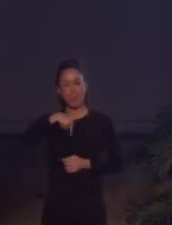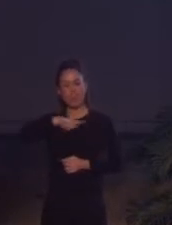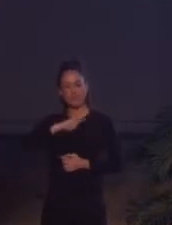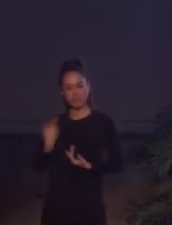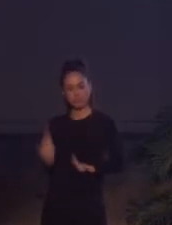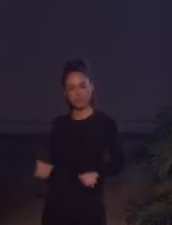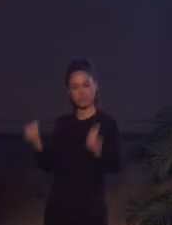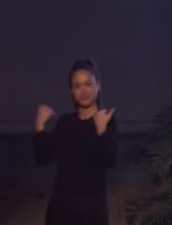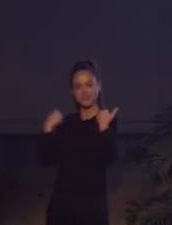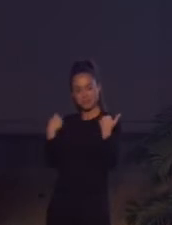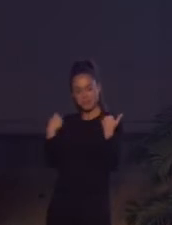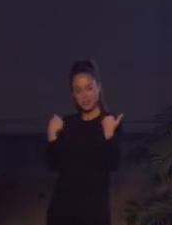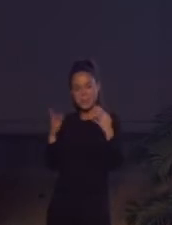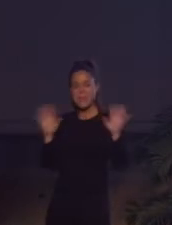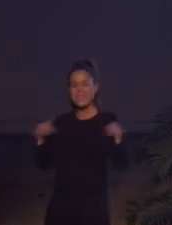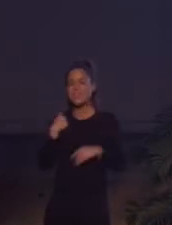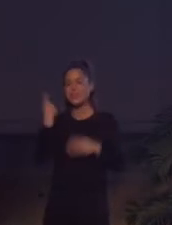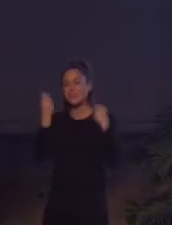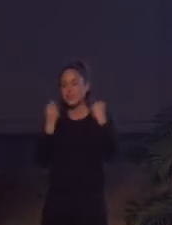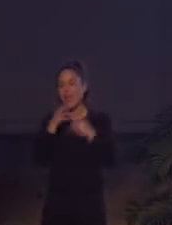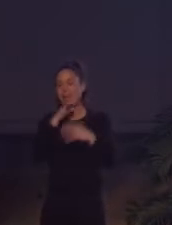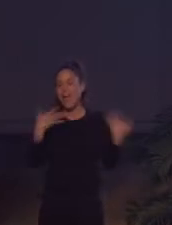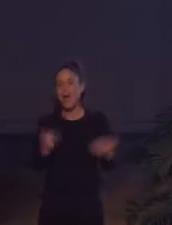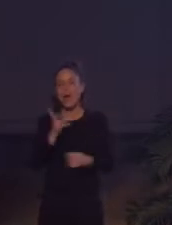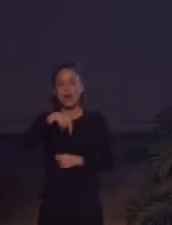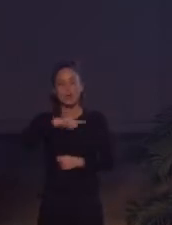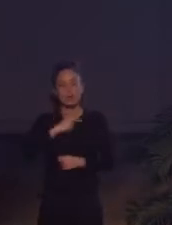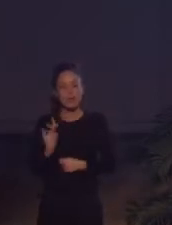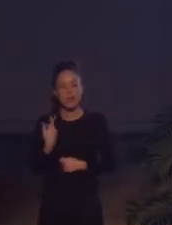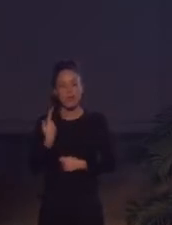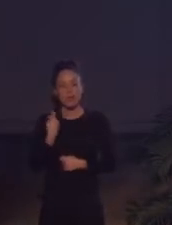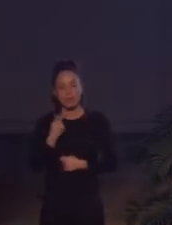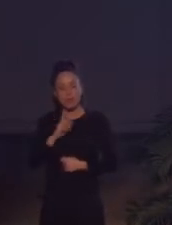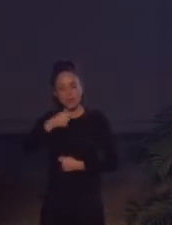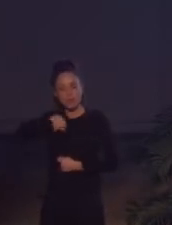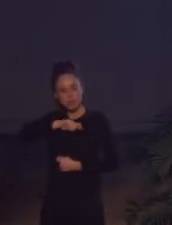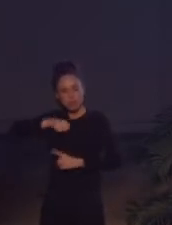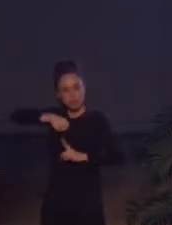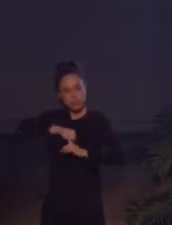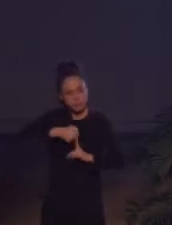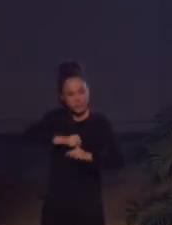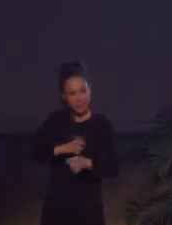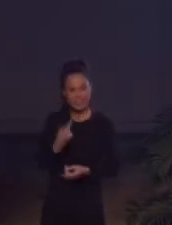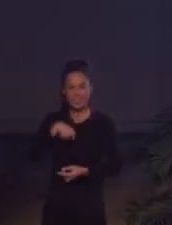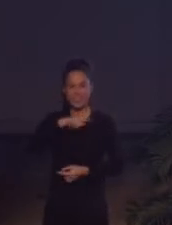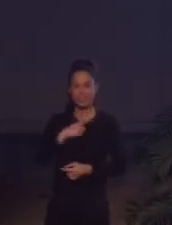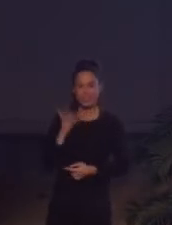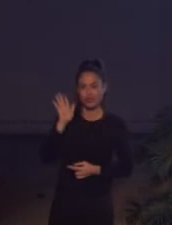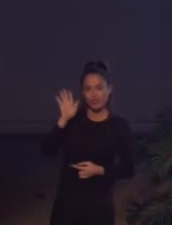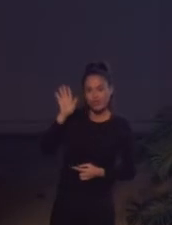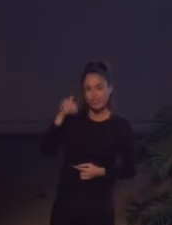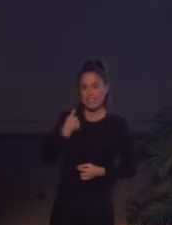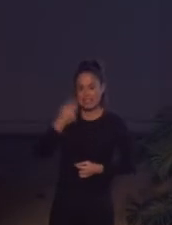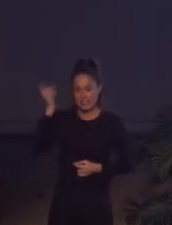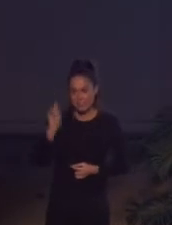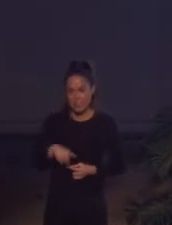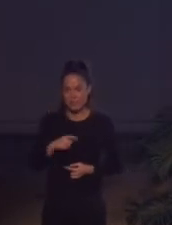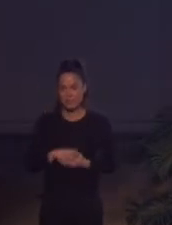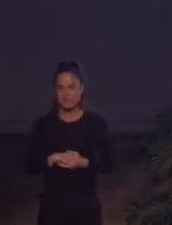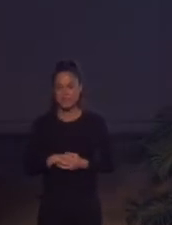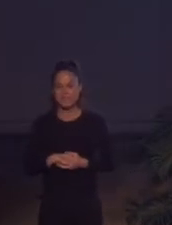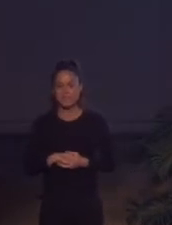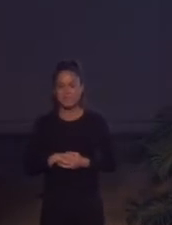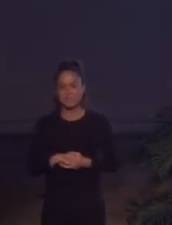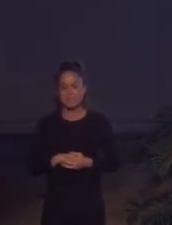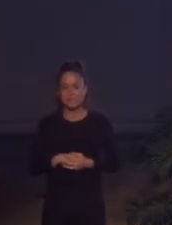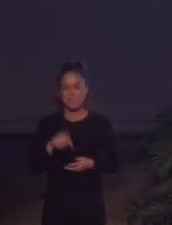ematea, baina nik uste orain, ba, gure sartu behar garela hor pixkat presioa egiten, esateko, ei, ez gara lagu, ez, oza, privilegioa zari garenean, ez gara lagu,